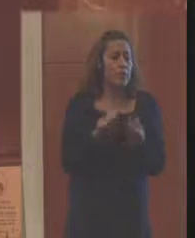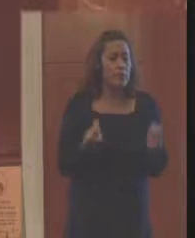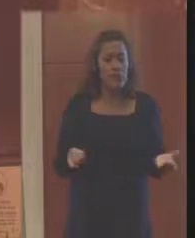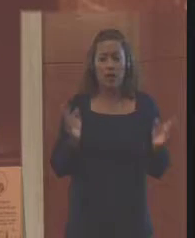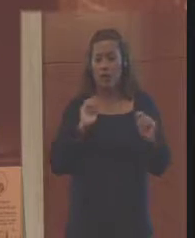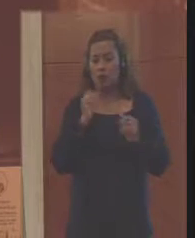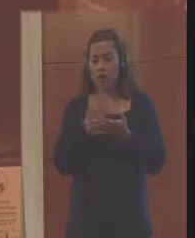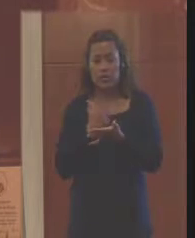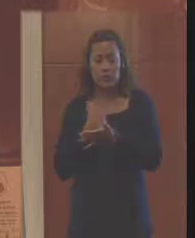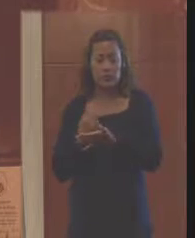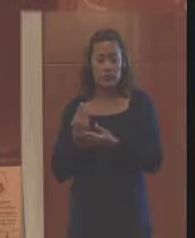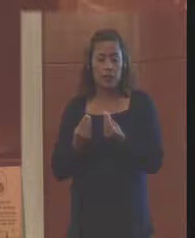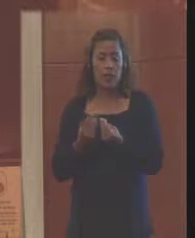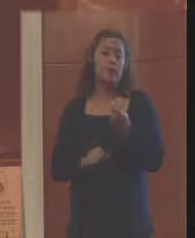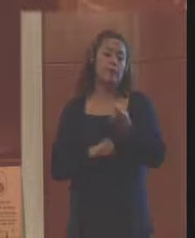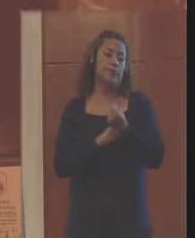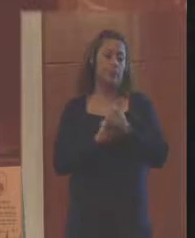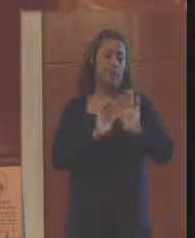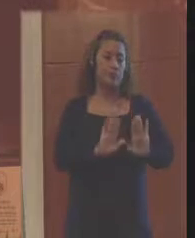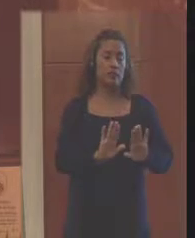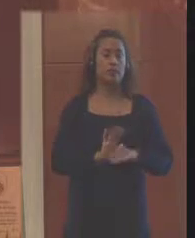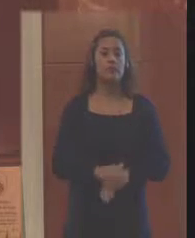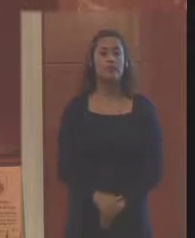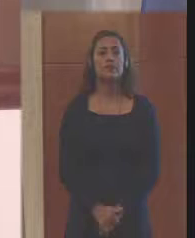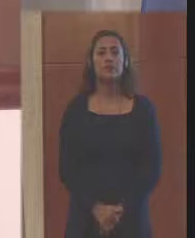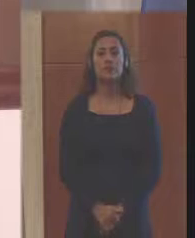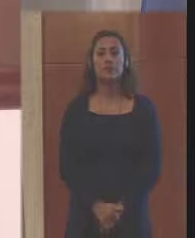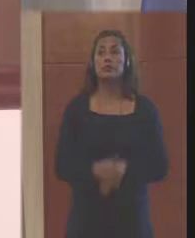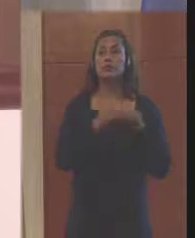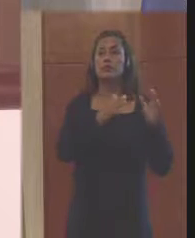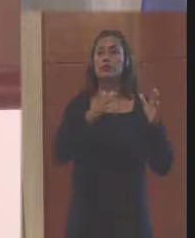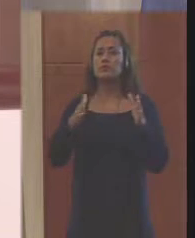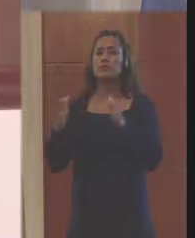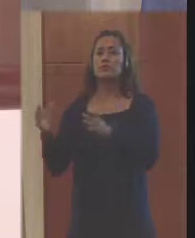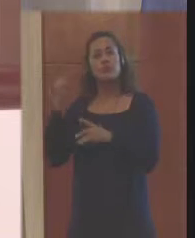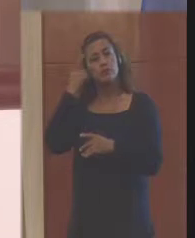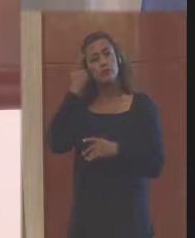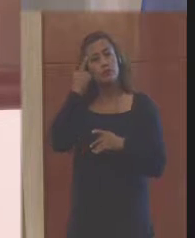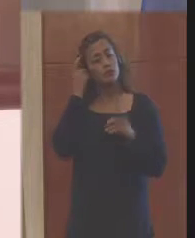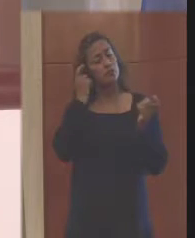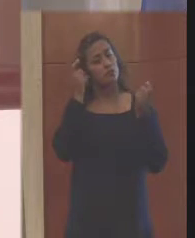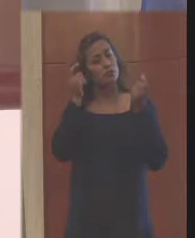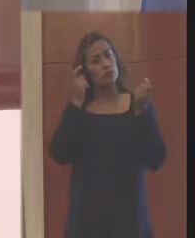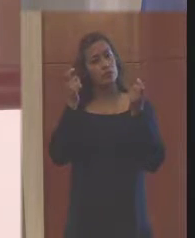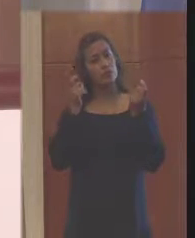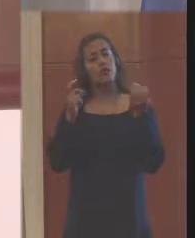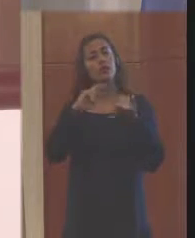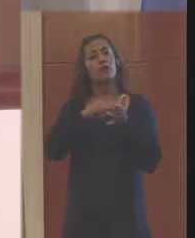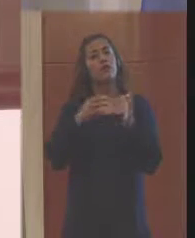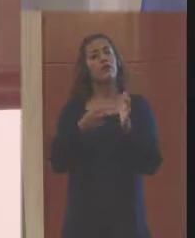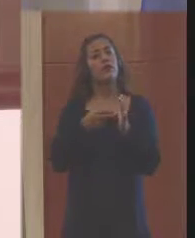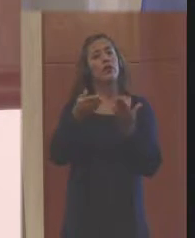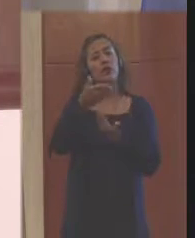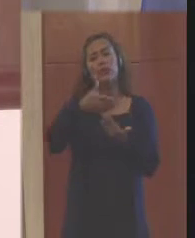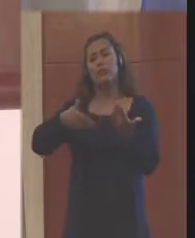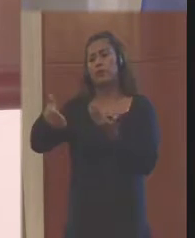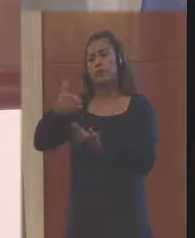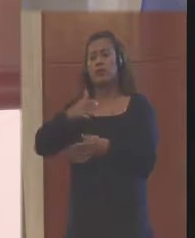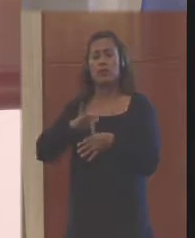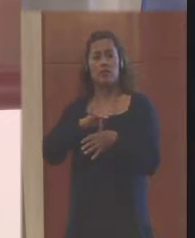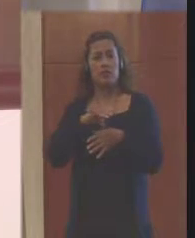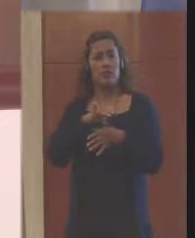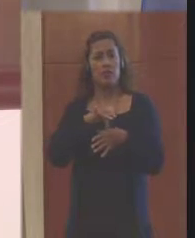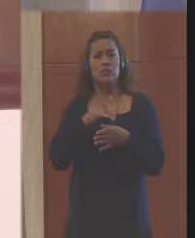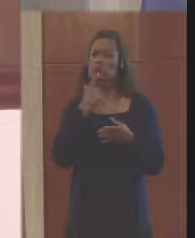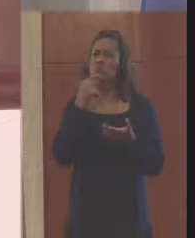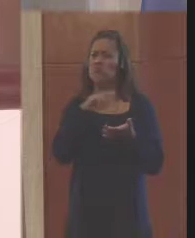Y pensando entonces específicamente en la parte de transferencia de riesgo, o sea, los riesgos sumamente grandes que los gobiernos